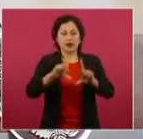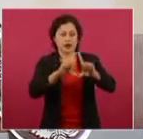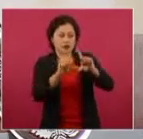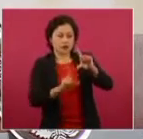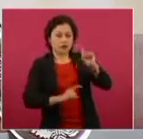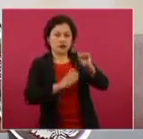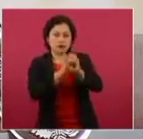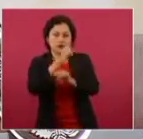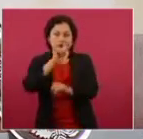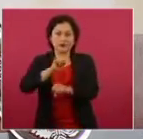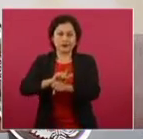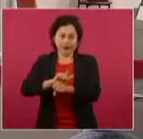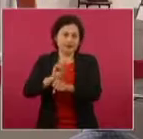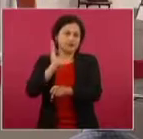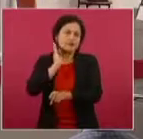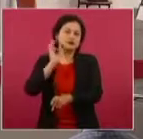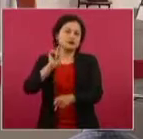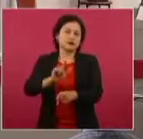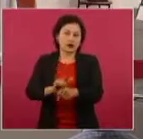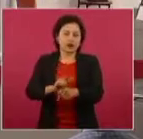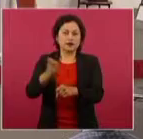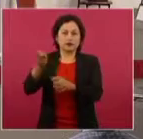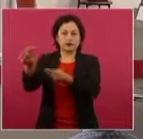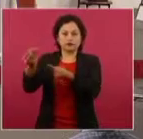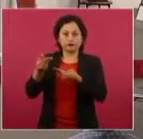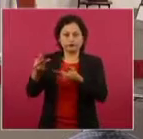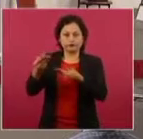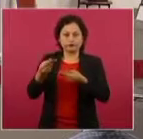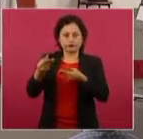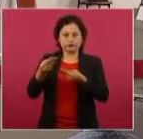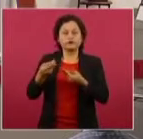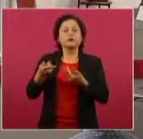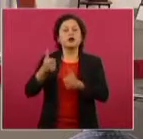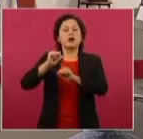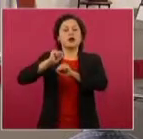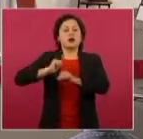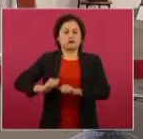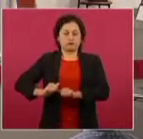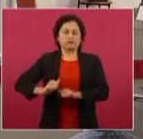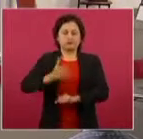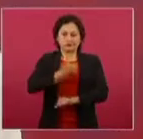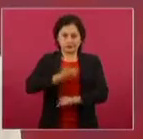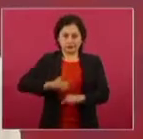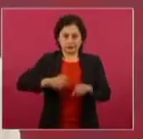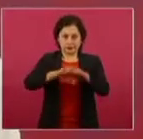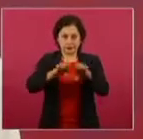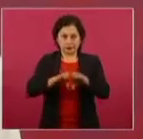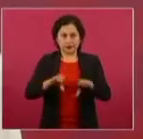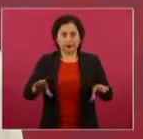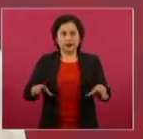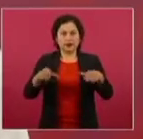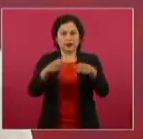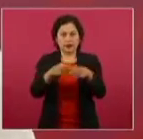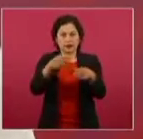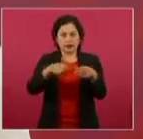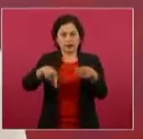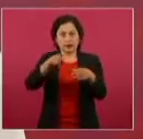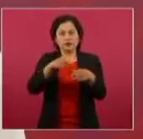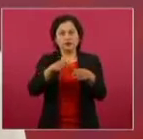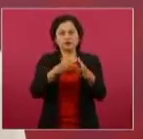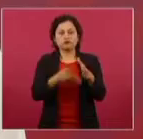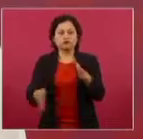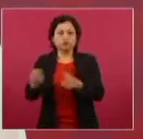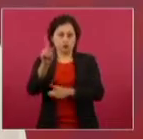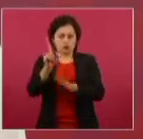estatales que envían al Secretariado Ejecutivo del Sistema Nacional de Seguridad Pública hasta el